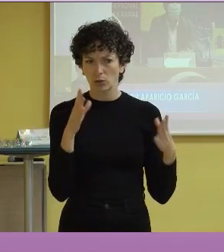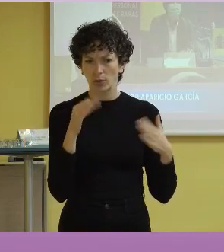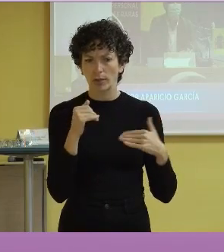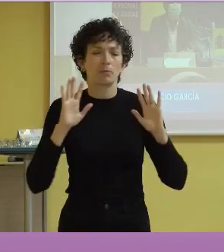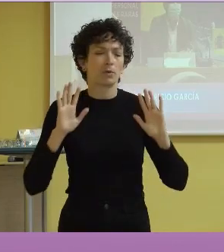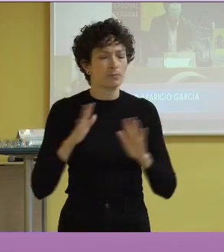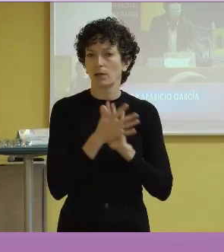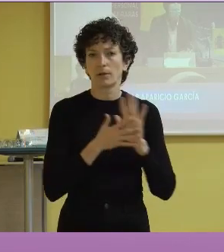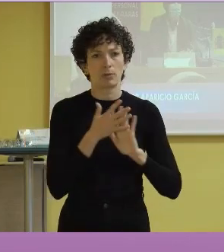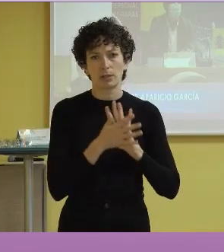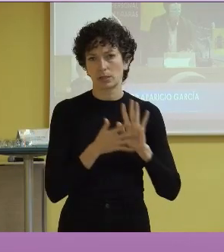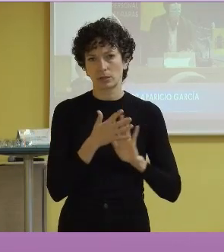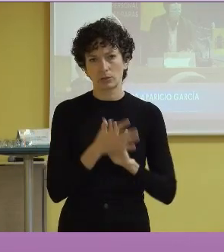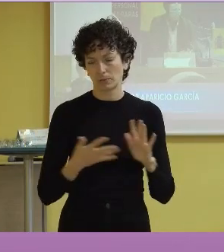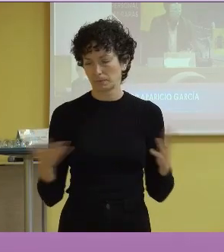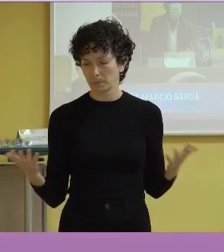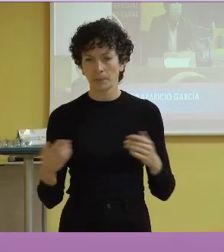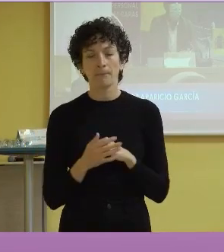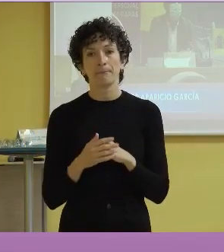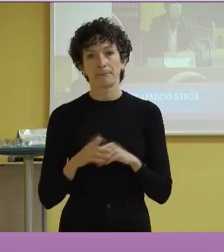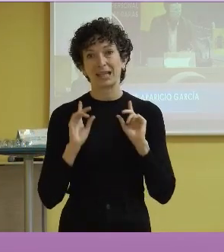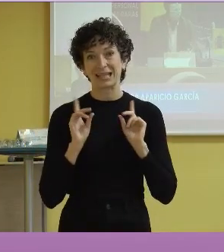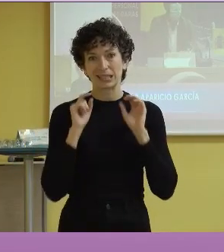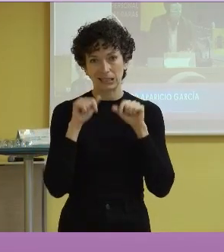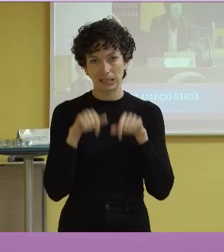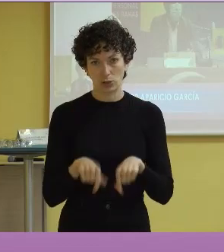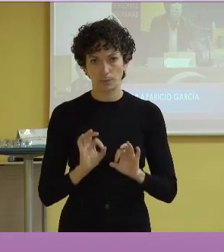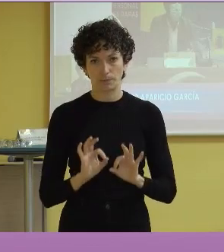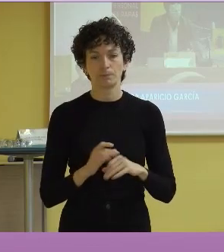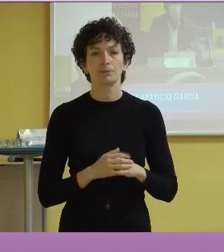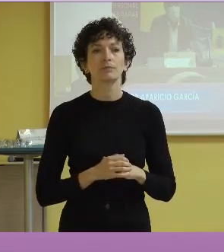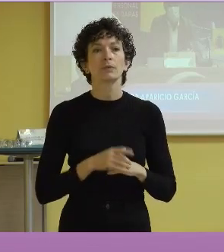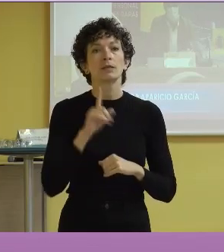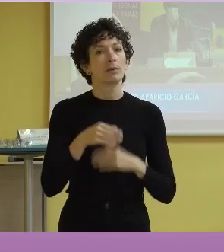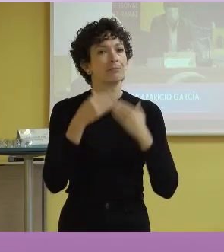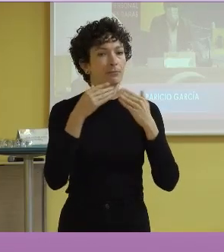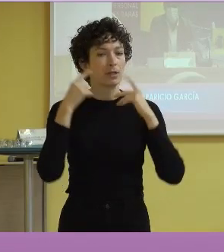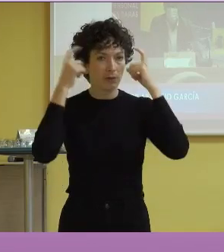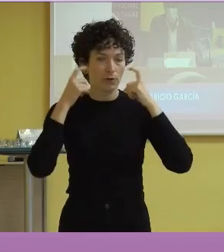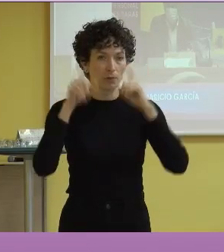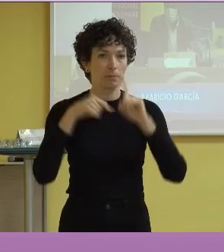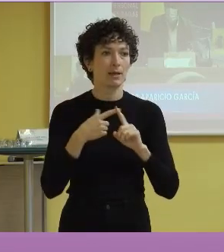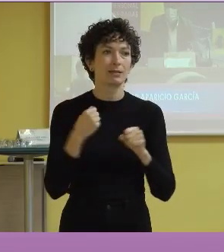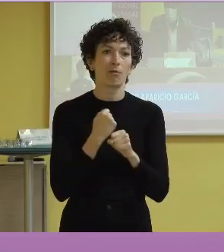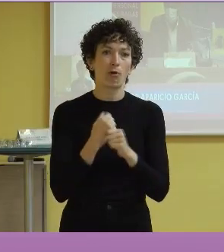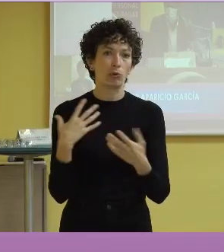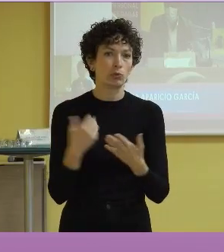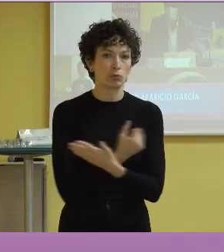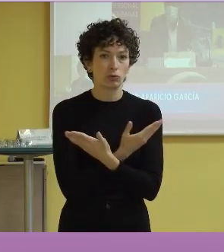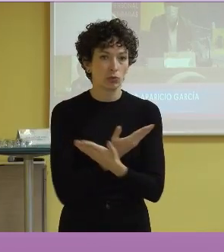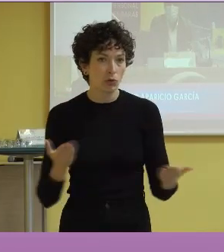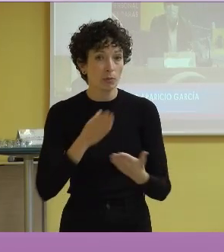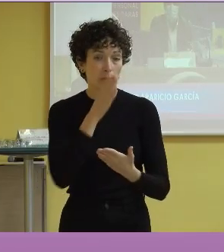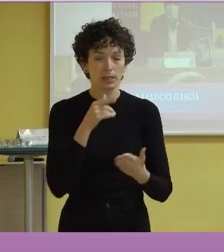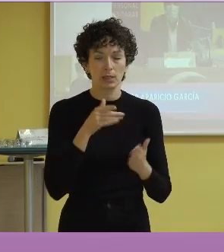lengua de signos, que no es poco, ¿no? En este caso concreto. Así que agradecer también el esfuerzo y el trabajo de todos, porque esto es un trabajo de